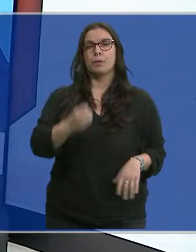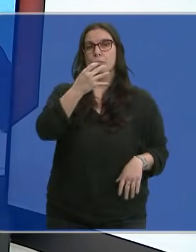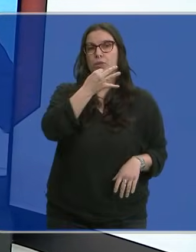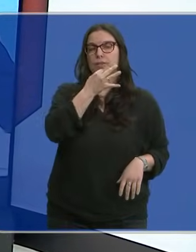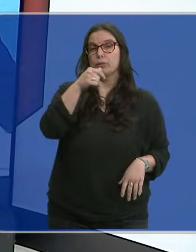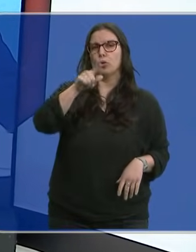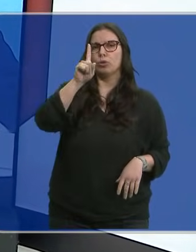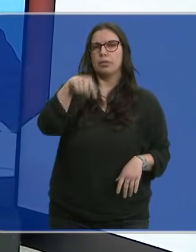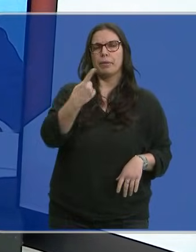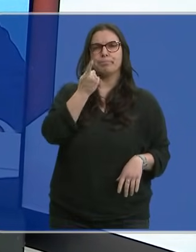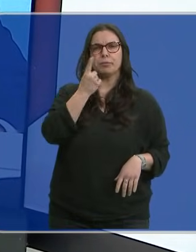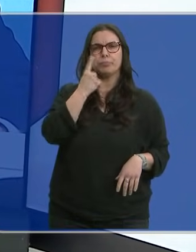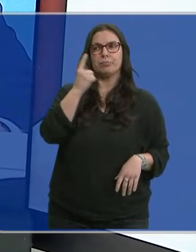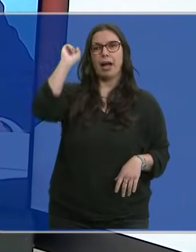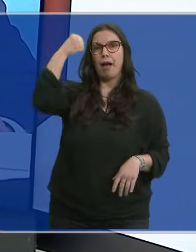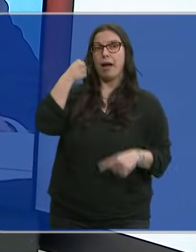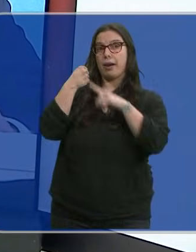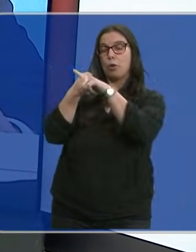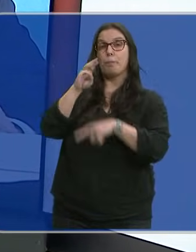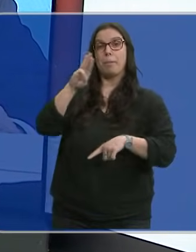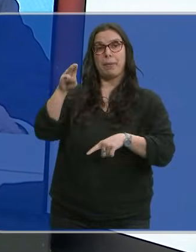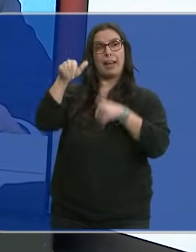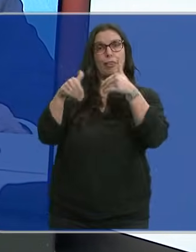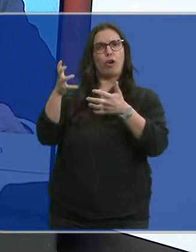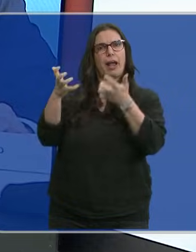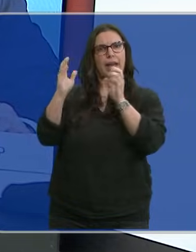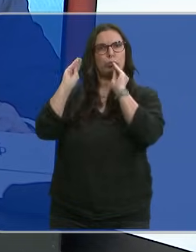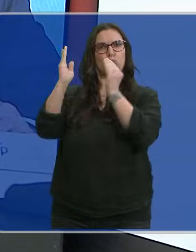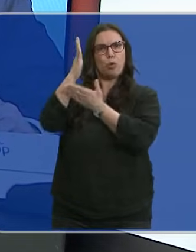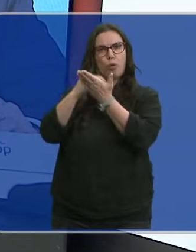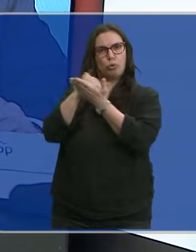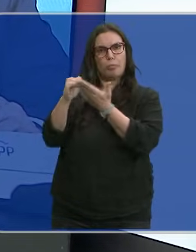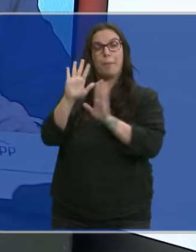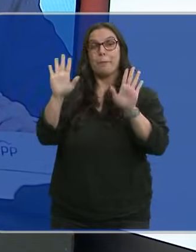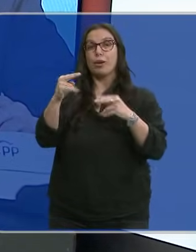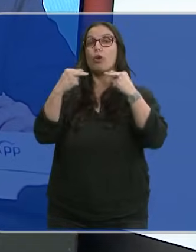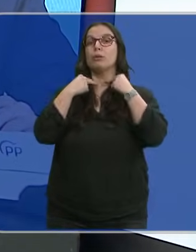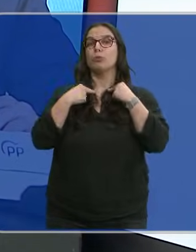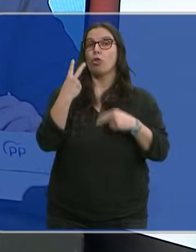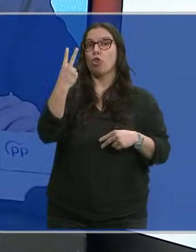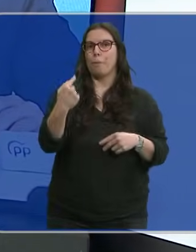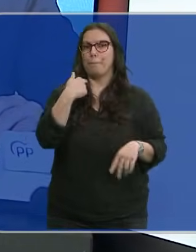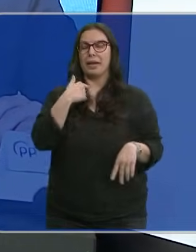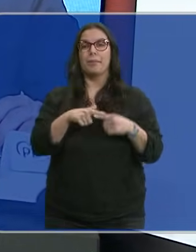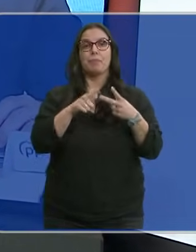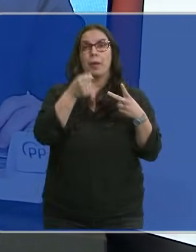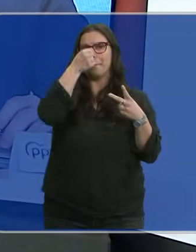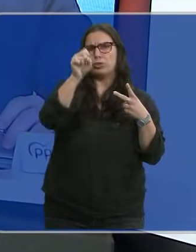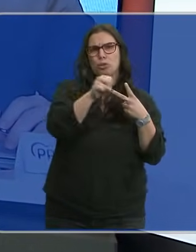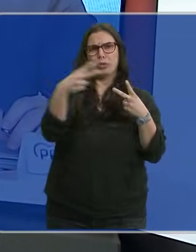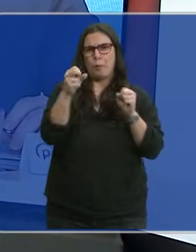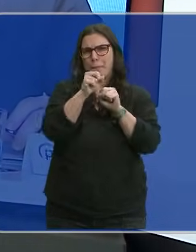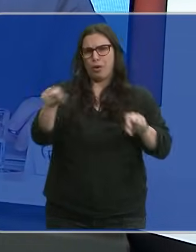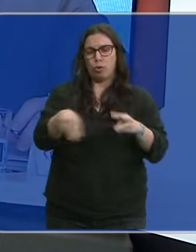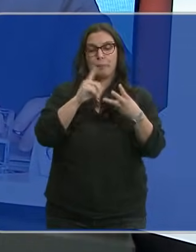Buenas tardes, hoy también estamos muy pendientes de Aragón. El PP ha ganado las elecciones autonómicas, pero ha perdido 2 escaños. El PSOE calca su peor